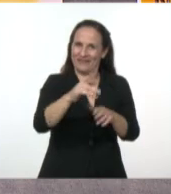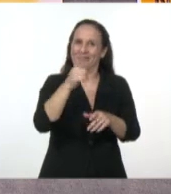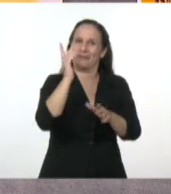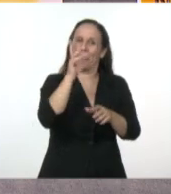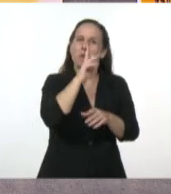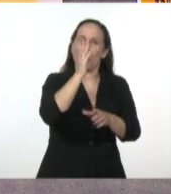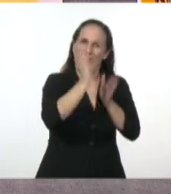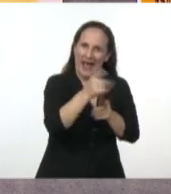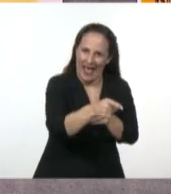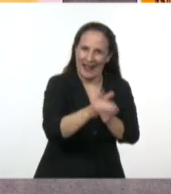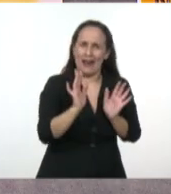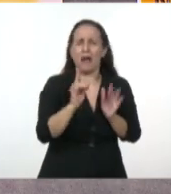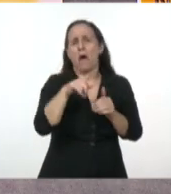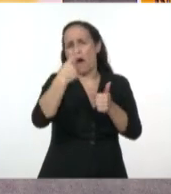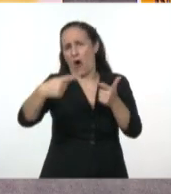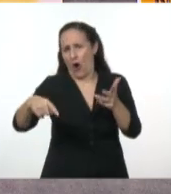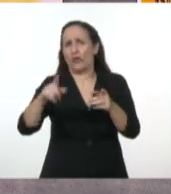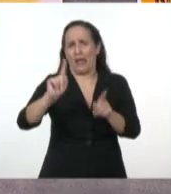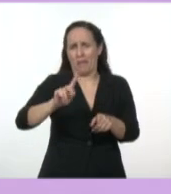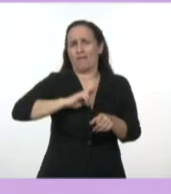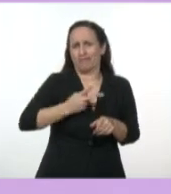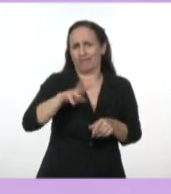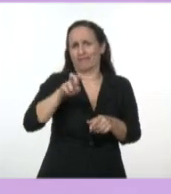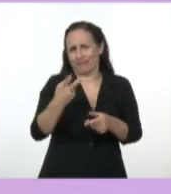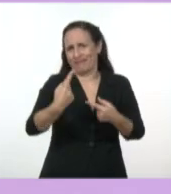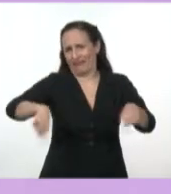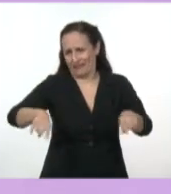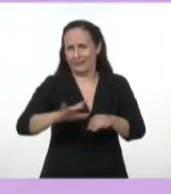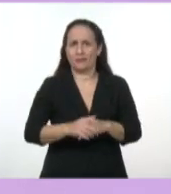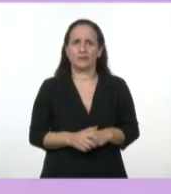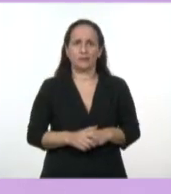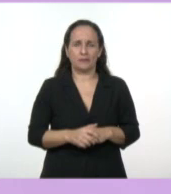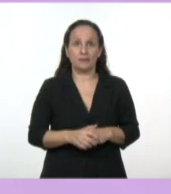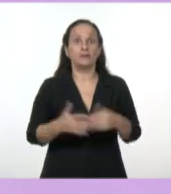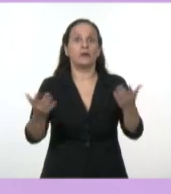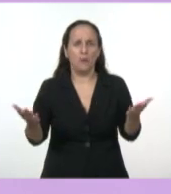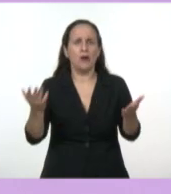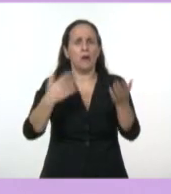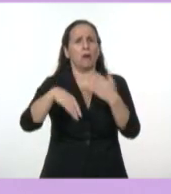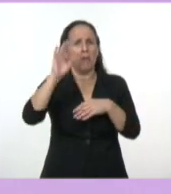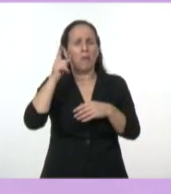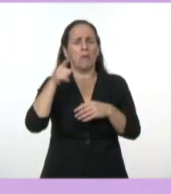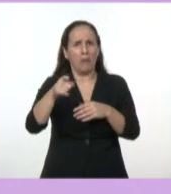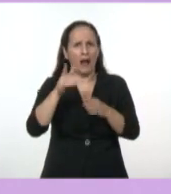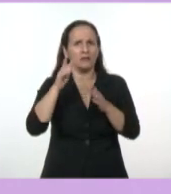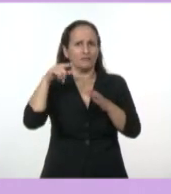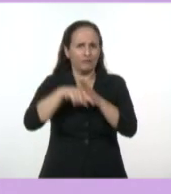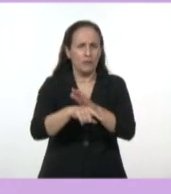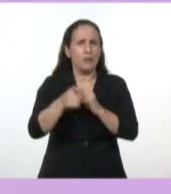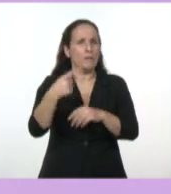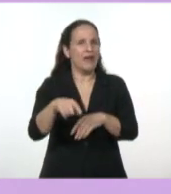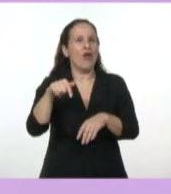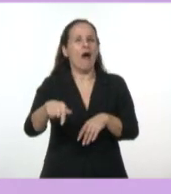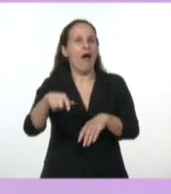hacia otras disidencias sexuales. Perfecto. Bueno, enseguida vamos a seguir ampliando sobre todo lo que nos trajo la profe, pero ¿qué les parece si arrancamos